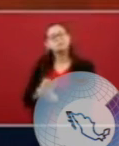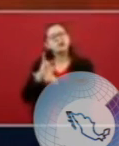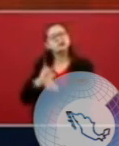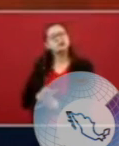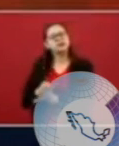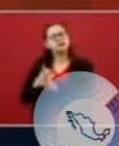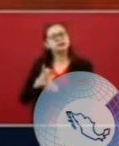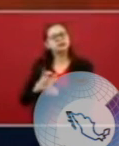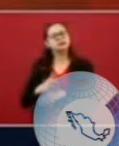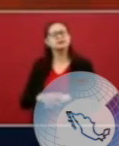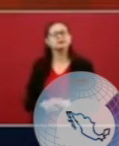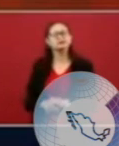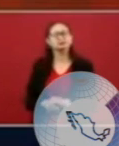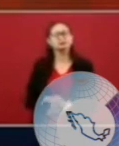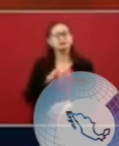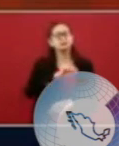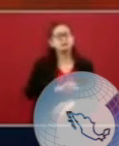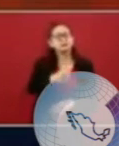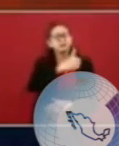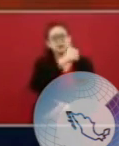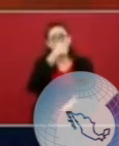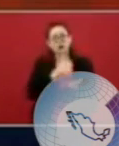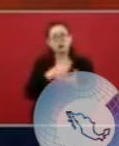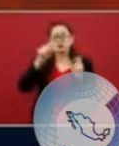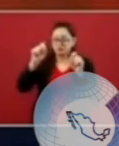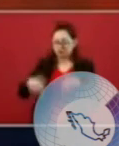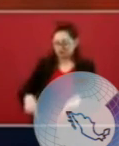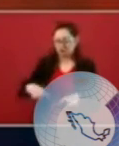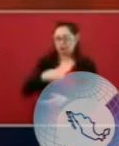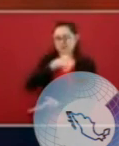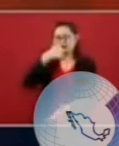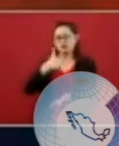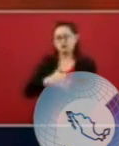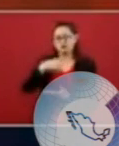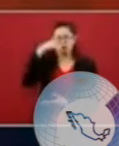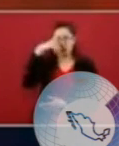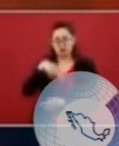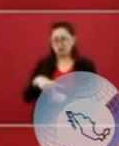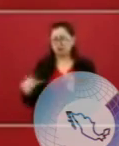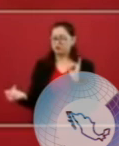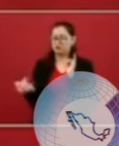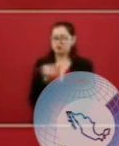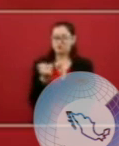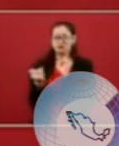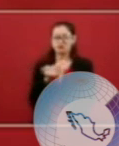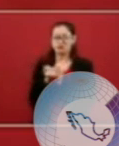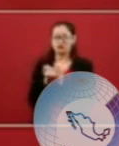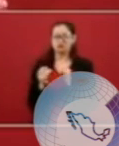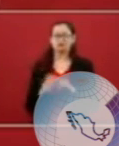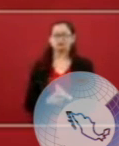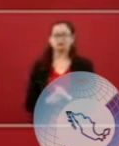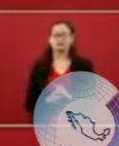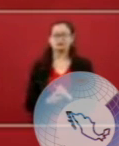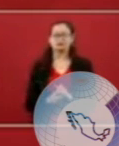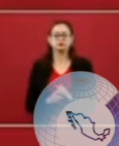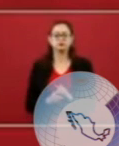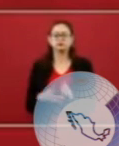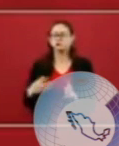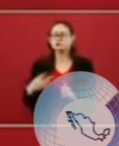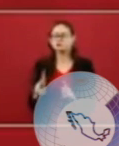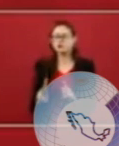otras ciudades y aquí en la Ciudad de México. Pero bueno, ya